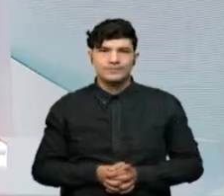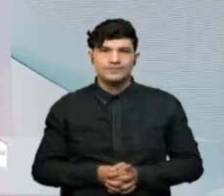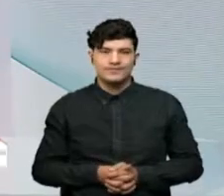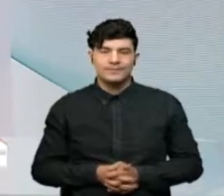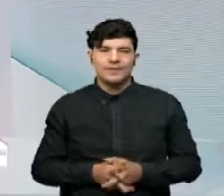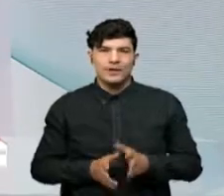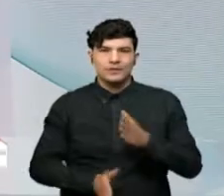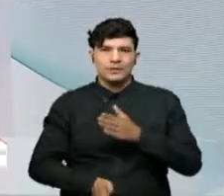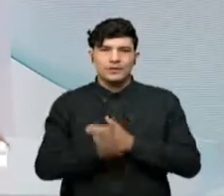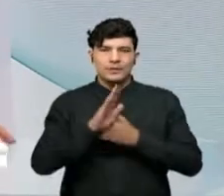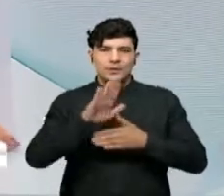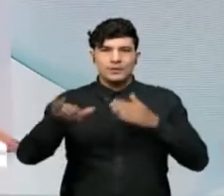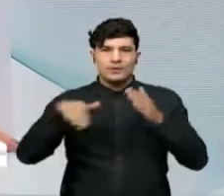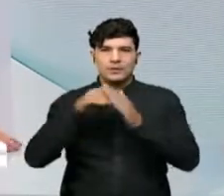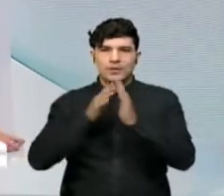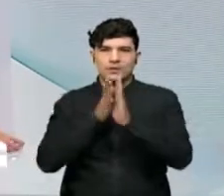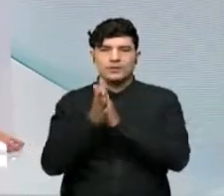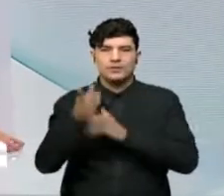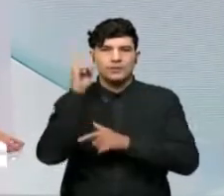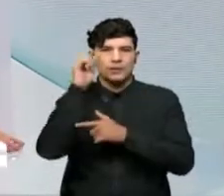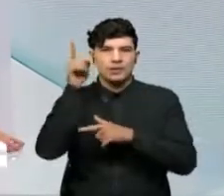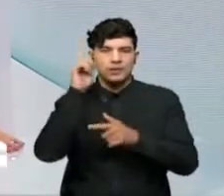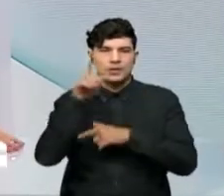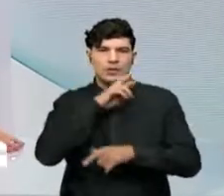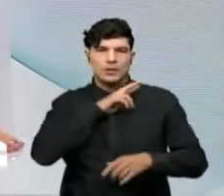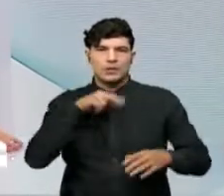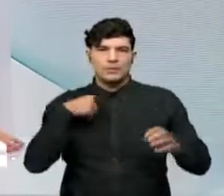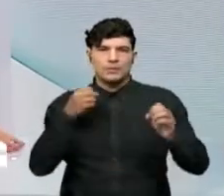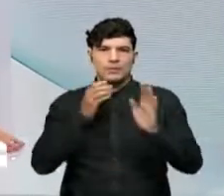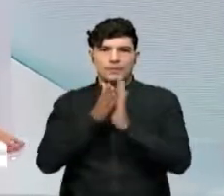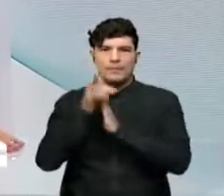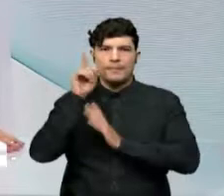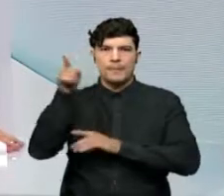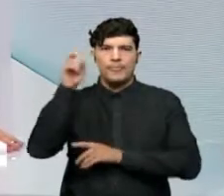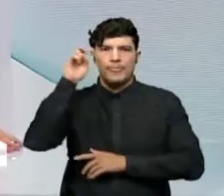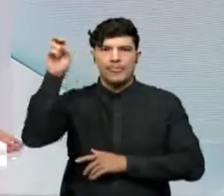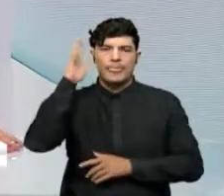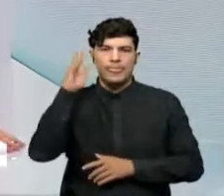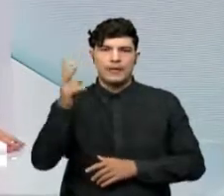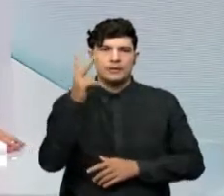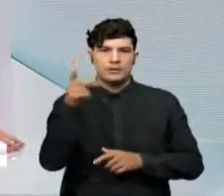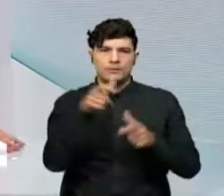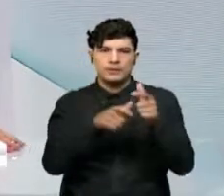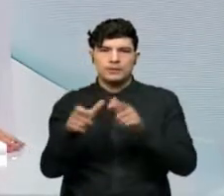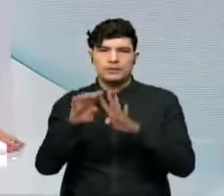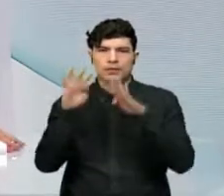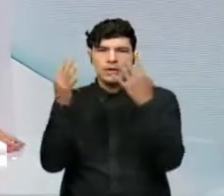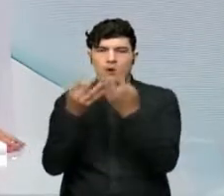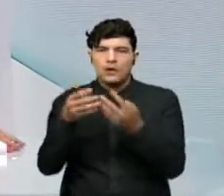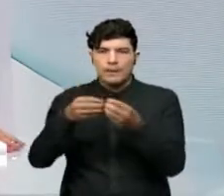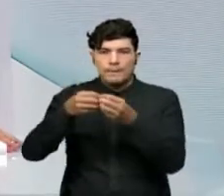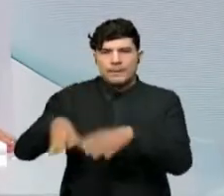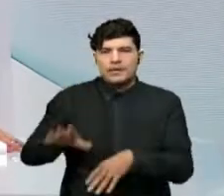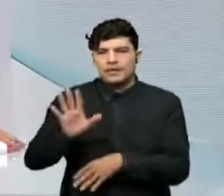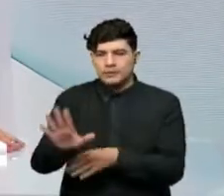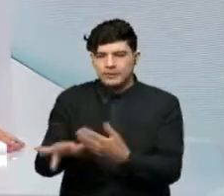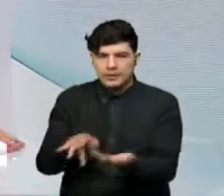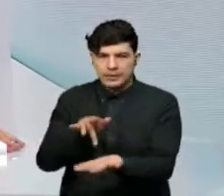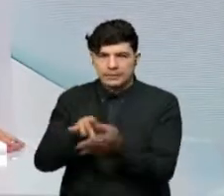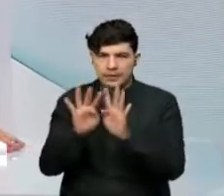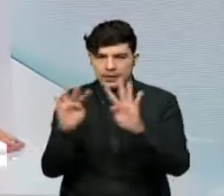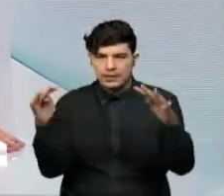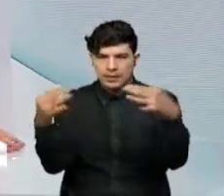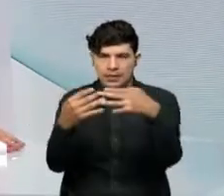y continuando con toda la información política les contamos que el norte de santander dos senadores perdieron su credencial general o gato que dice la